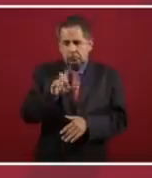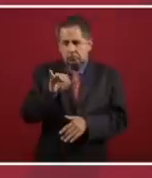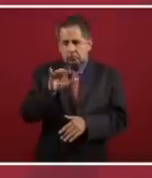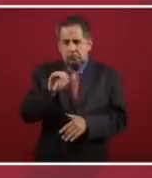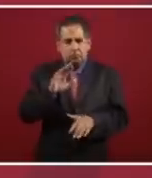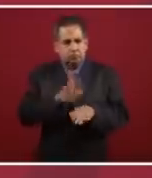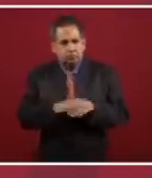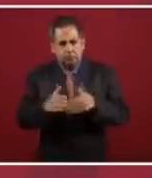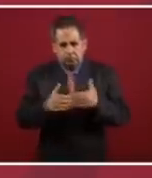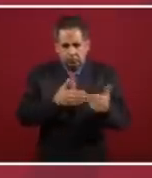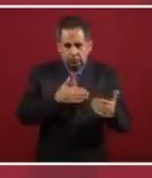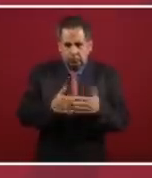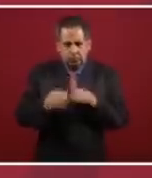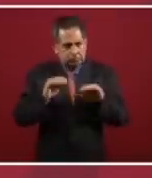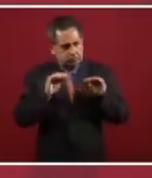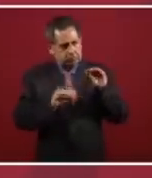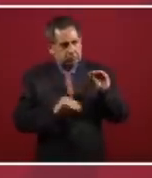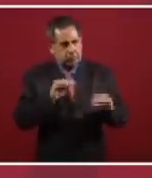moderno,